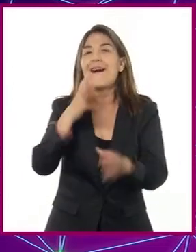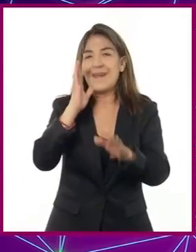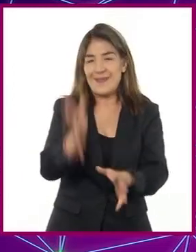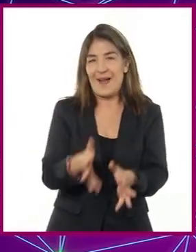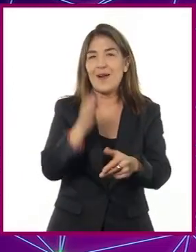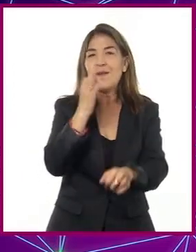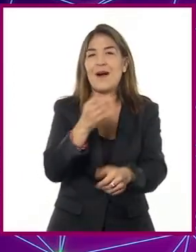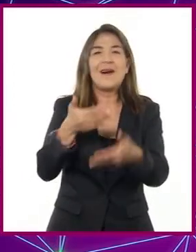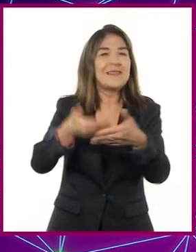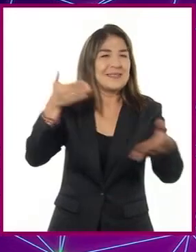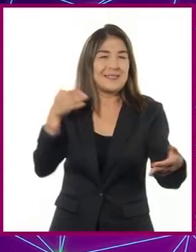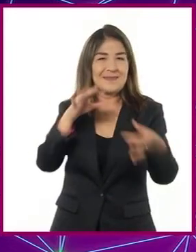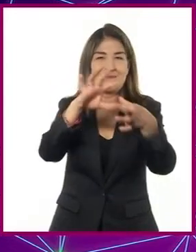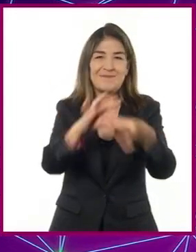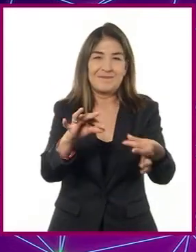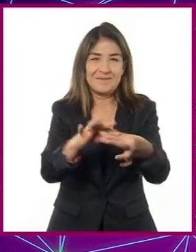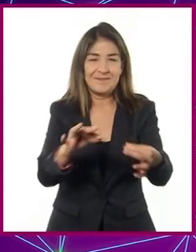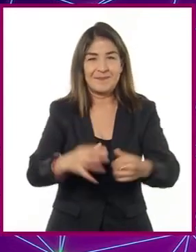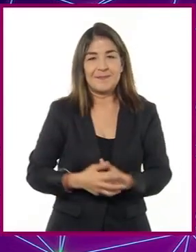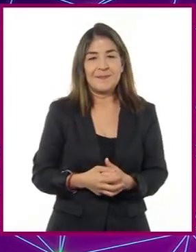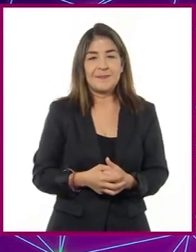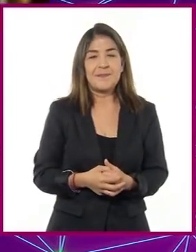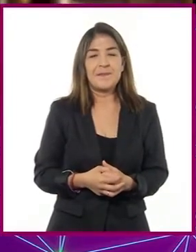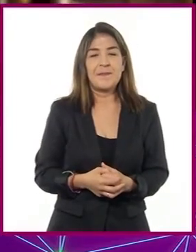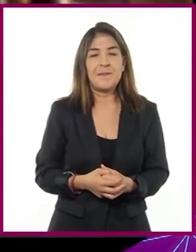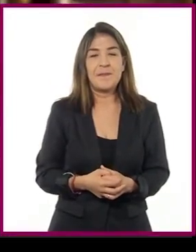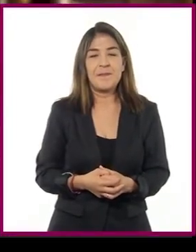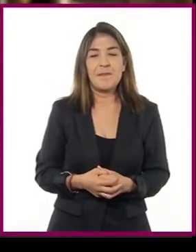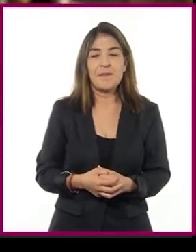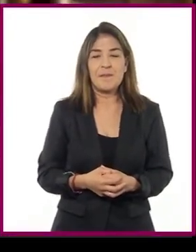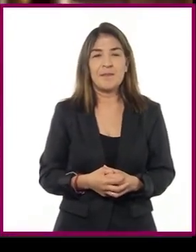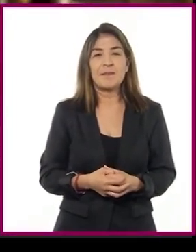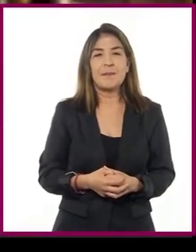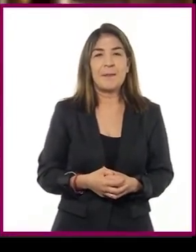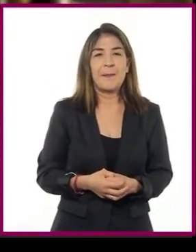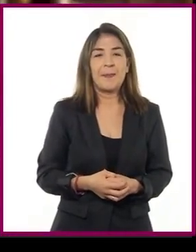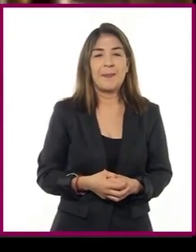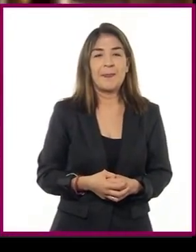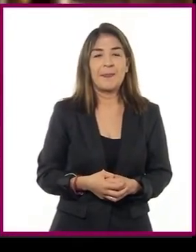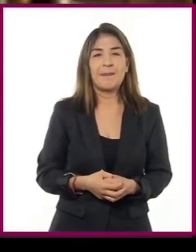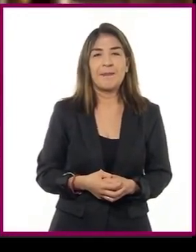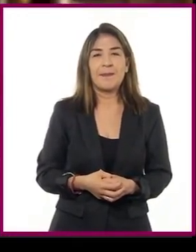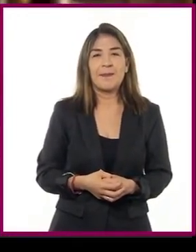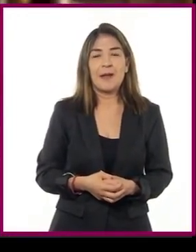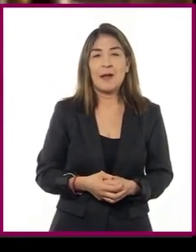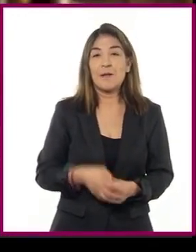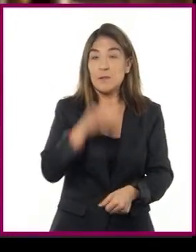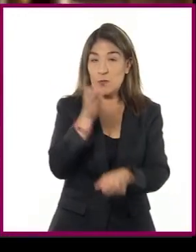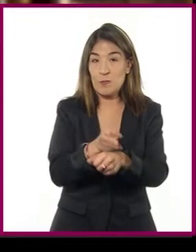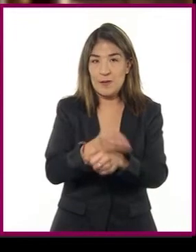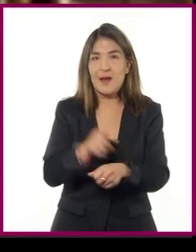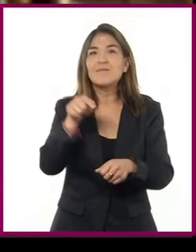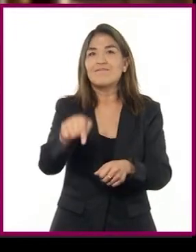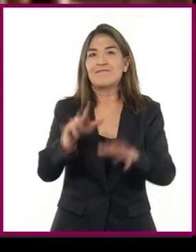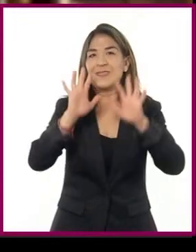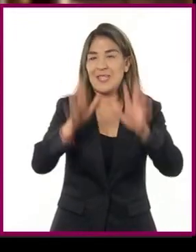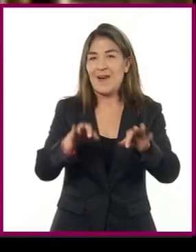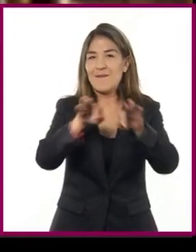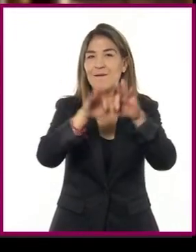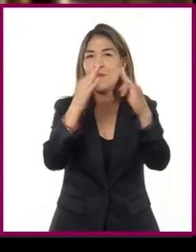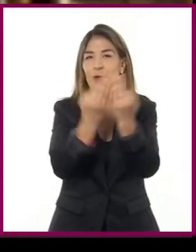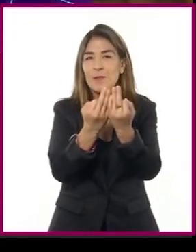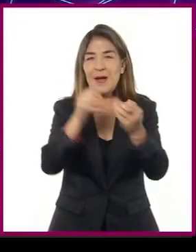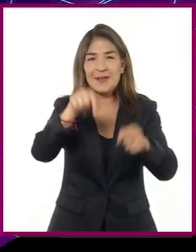visto anteriormente. Hasta aquí hemos formado un triángulo de